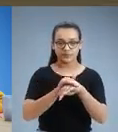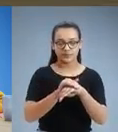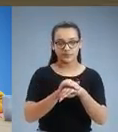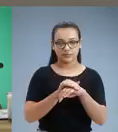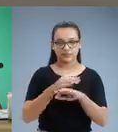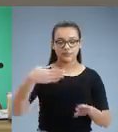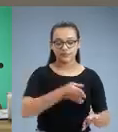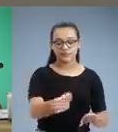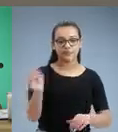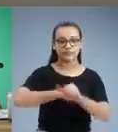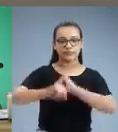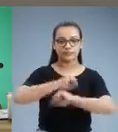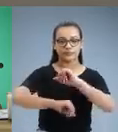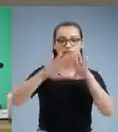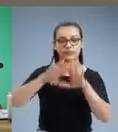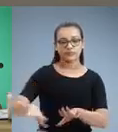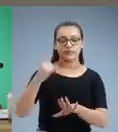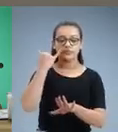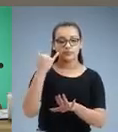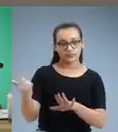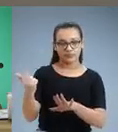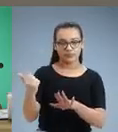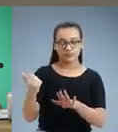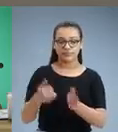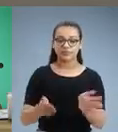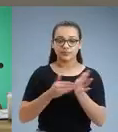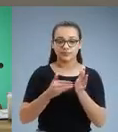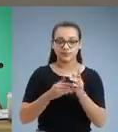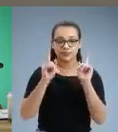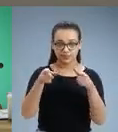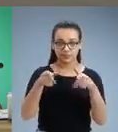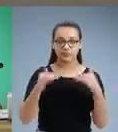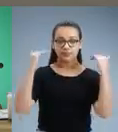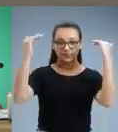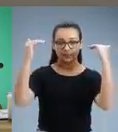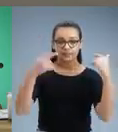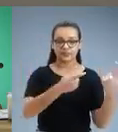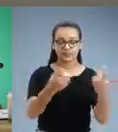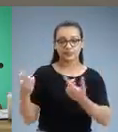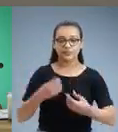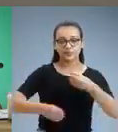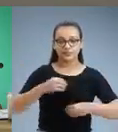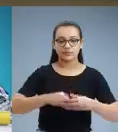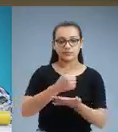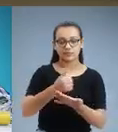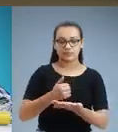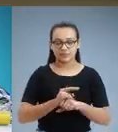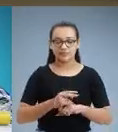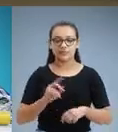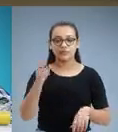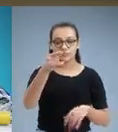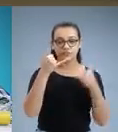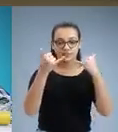responsabilidad. A la curva de la violencia hay que planarla ya. Depende de ustedes, los grandes, detectar los síntomas que se nos presentan.